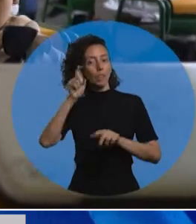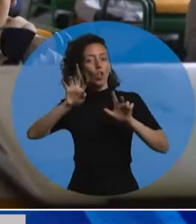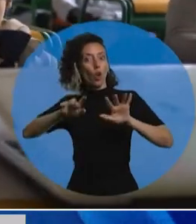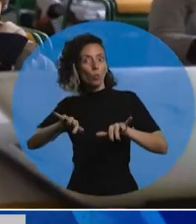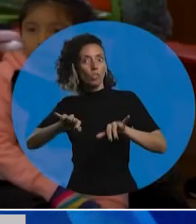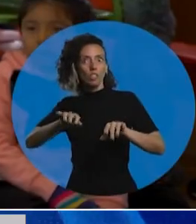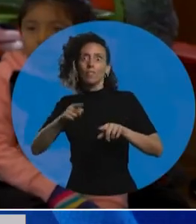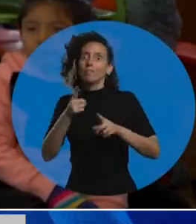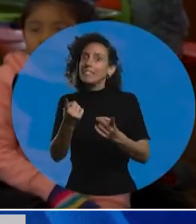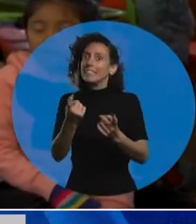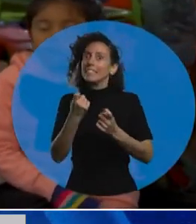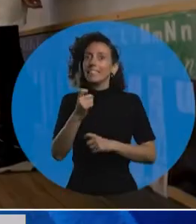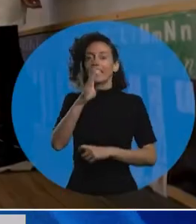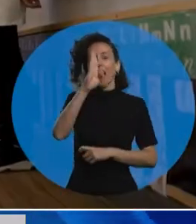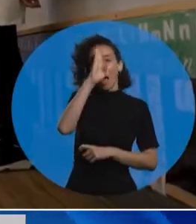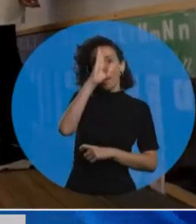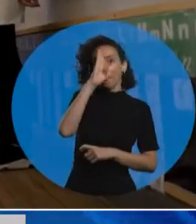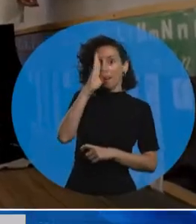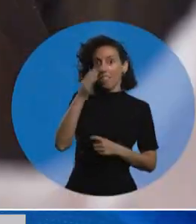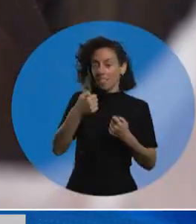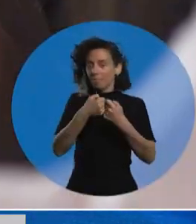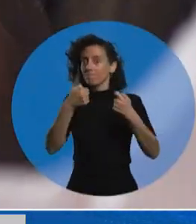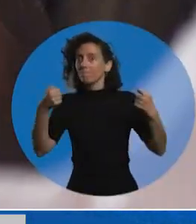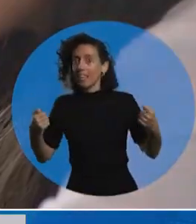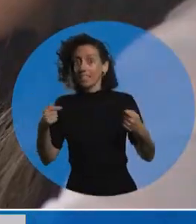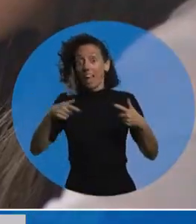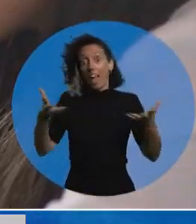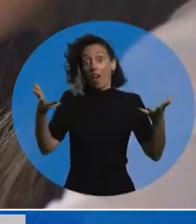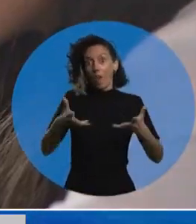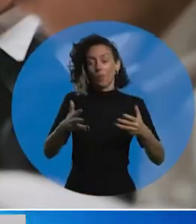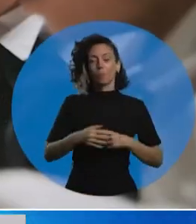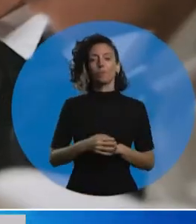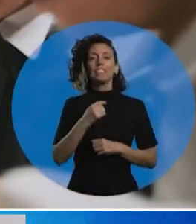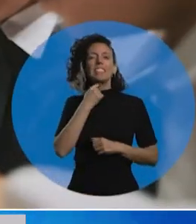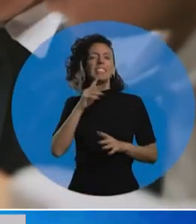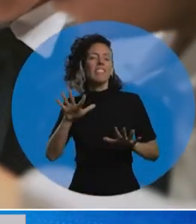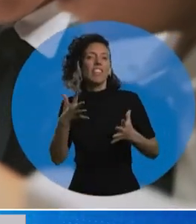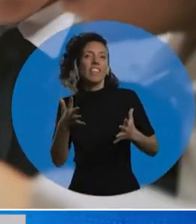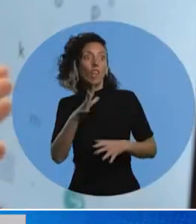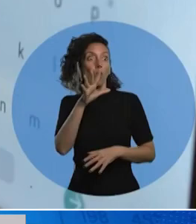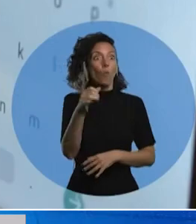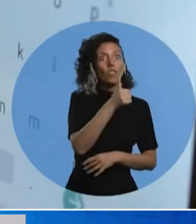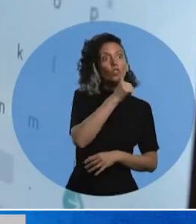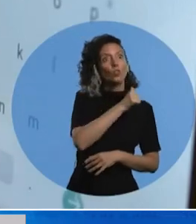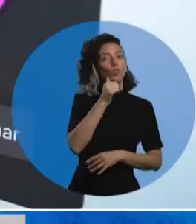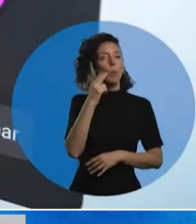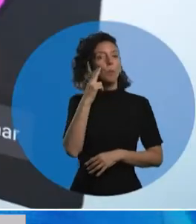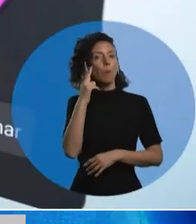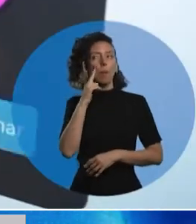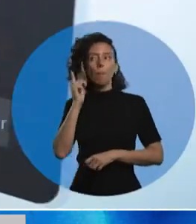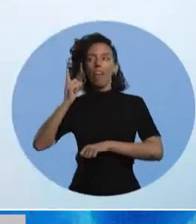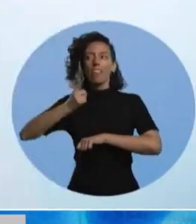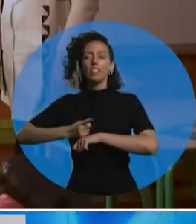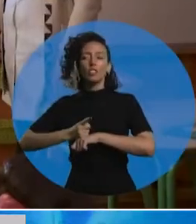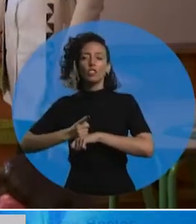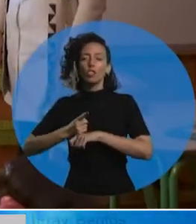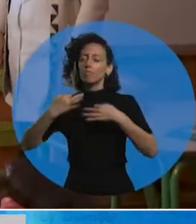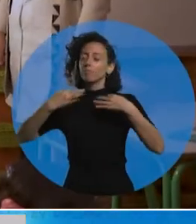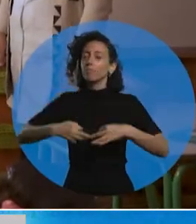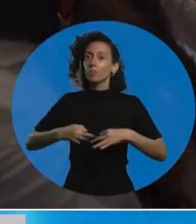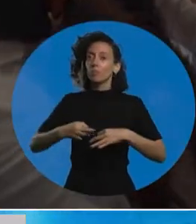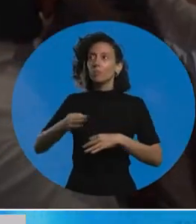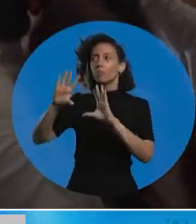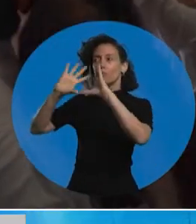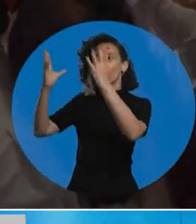cortos, donde si bien programan y si bien usan, por ejemplo, placas programables o las computadoras, lo importante